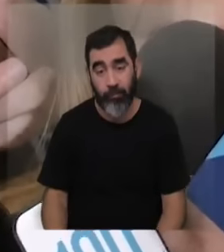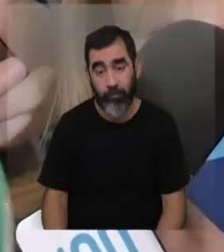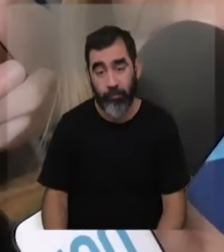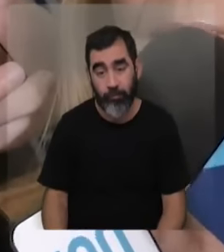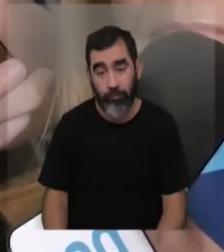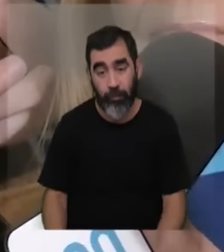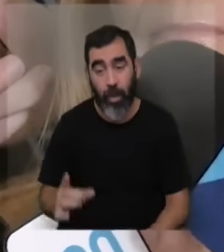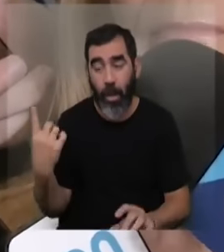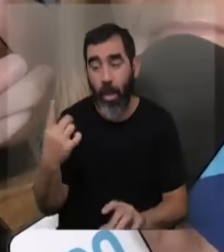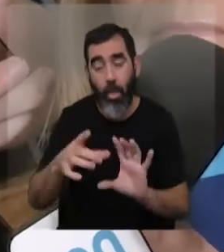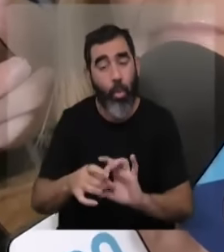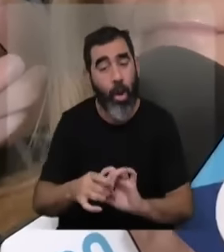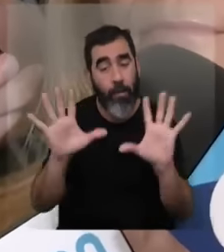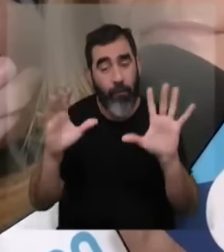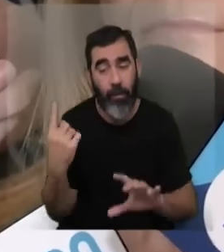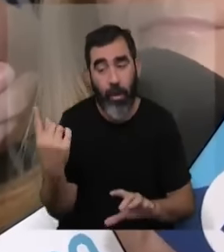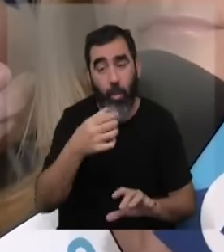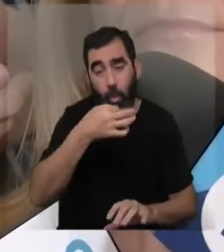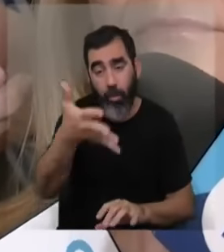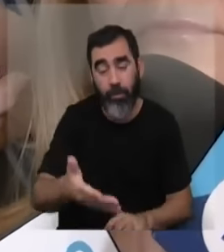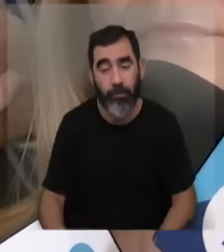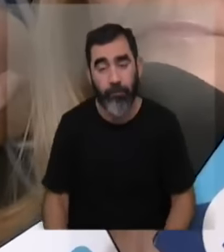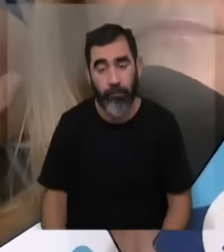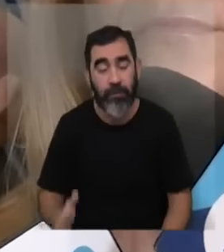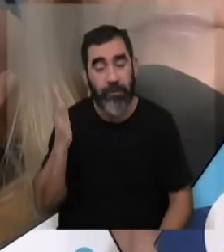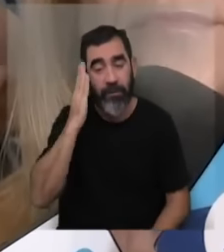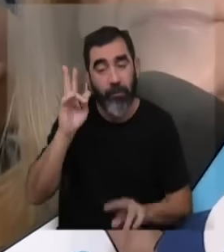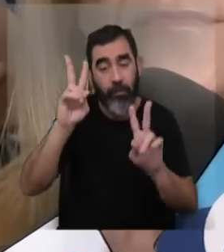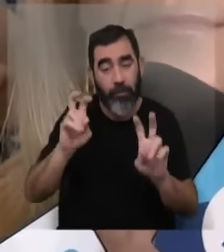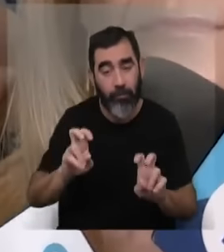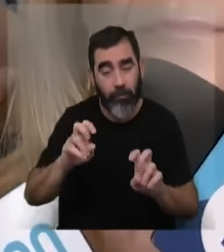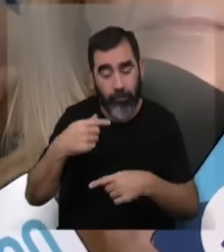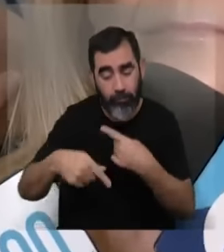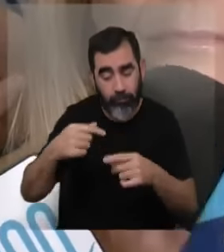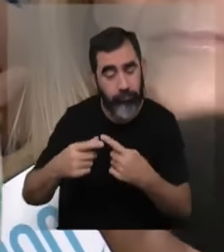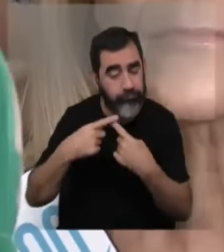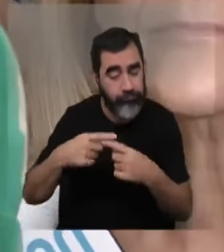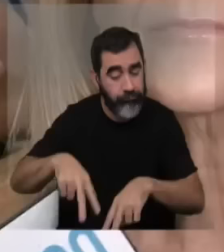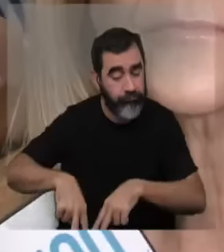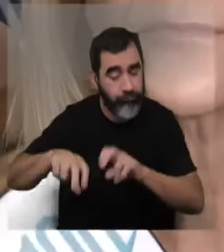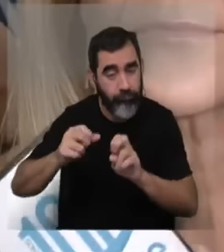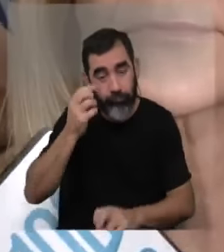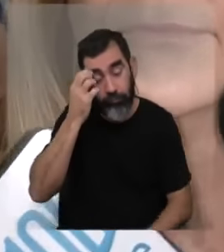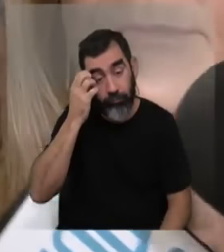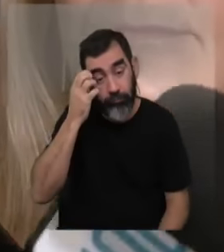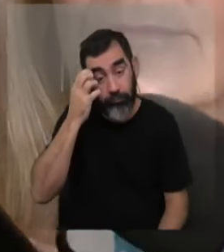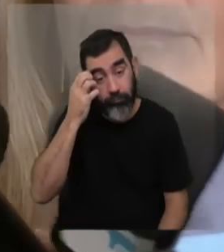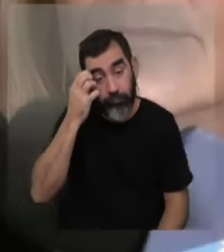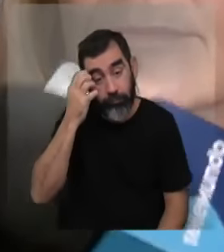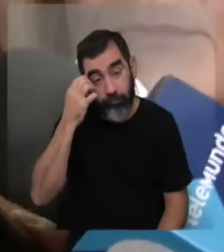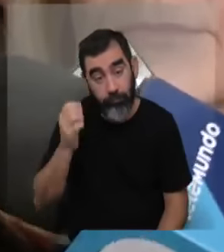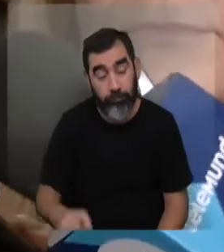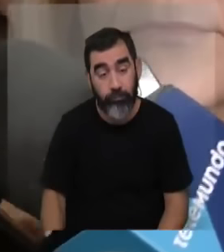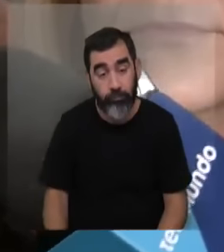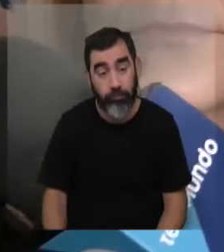de aquella de la libertad de acción eh Pero sabemos que son temas que se siguen analizando y que que bueno tenemos que estar atentos frente un